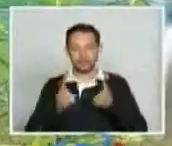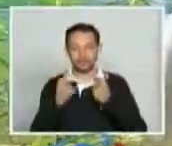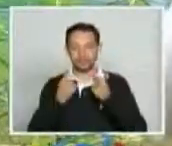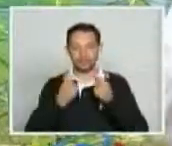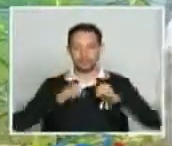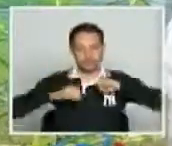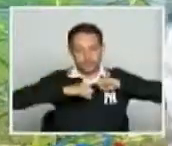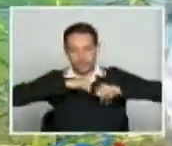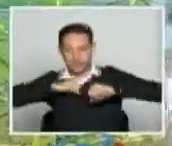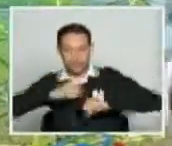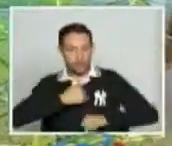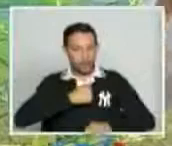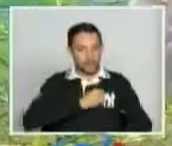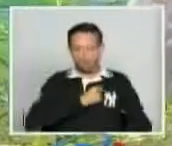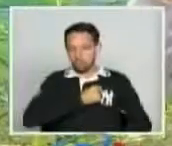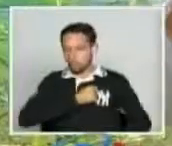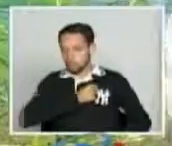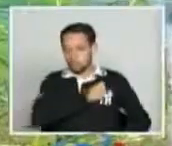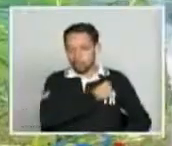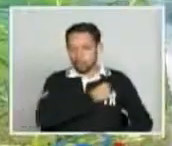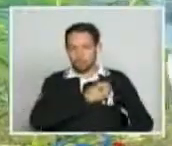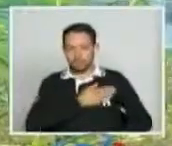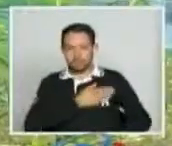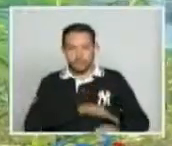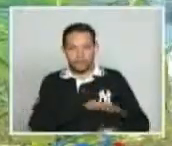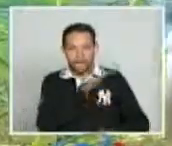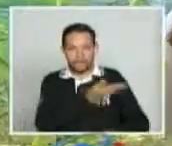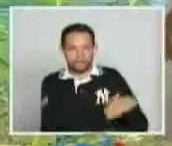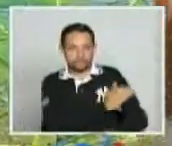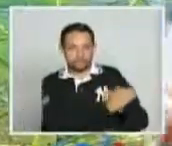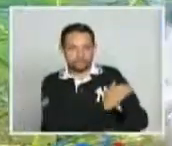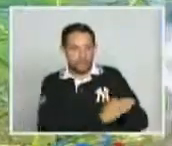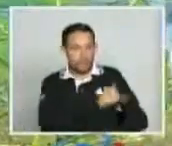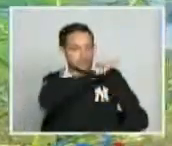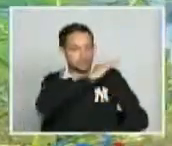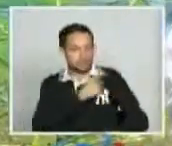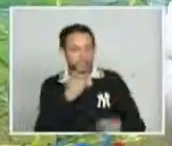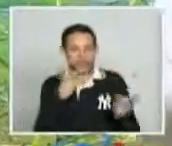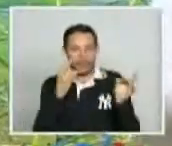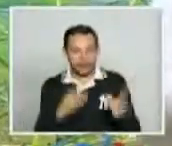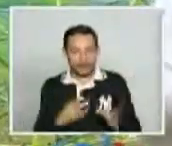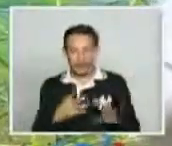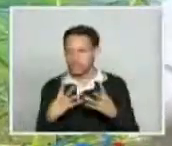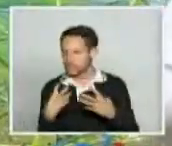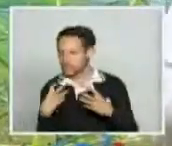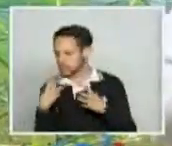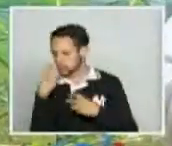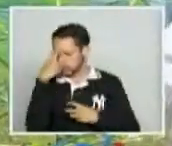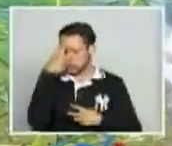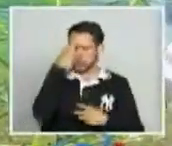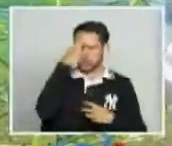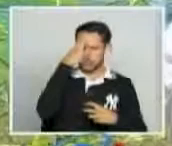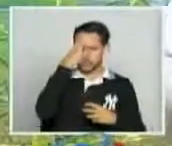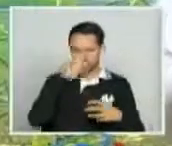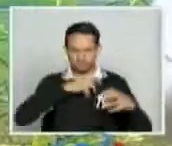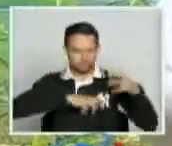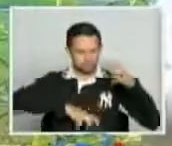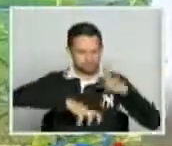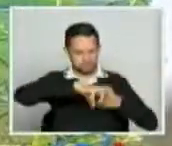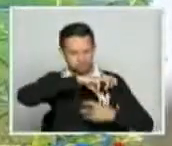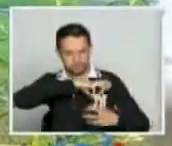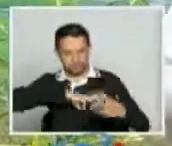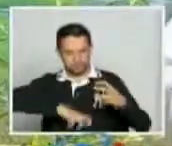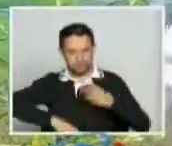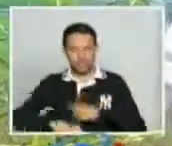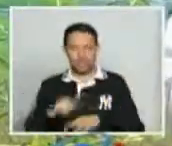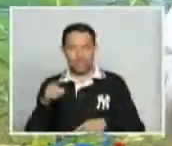porque me iba a dar un infarto, porque se me alteró la presión arterial, porque estaba irritado, porque estaba alterando todas mis funciones, porque la